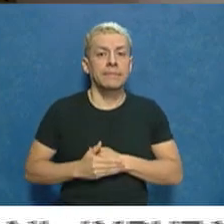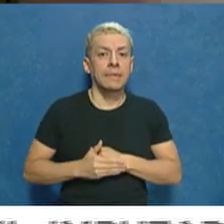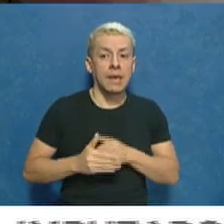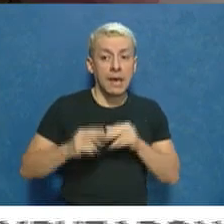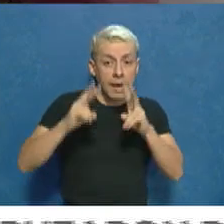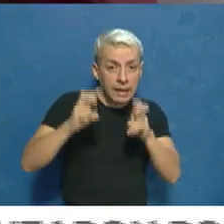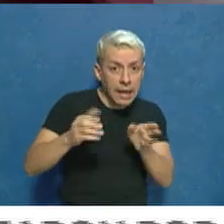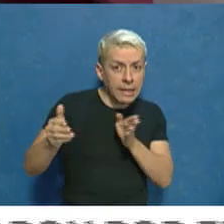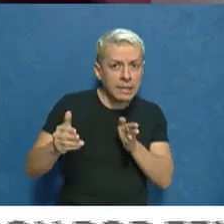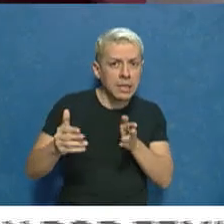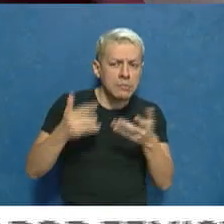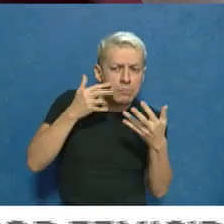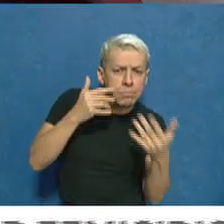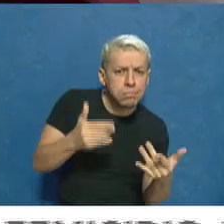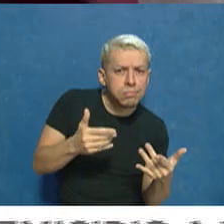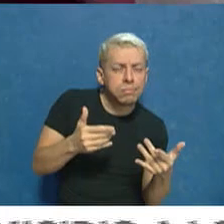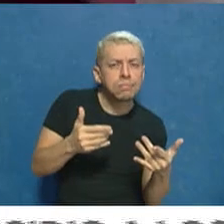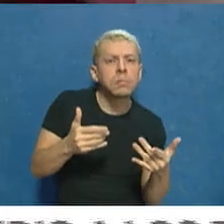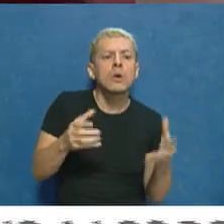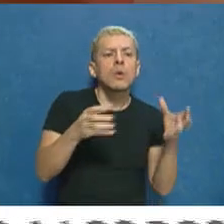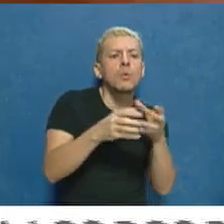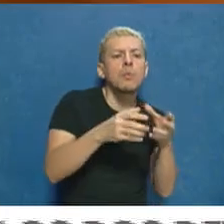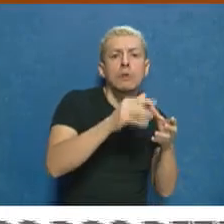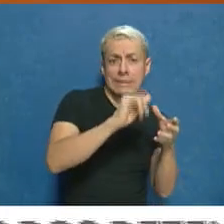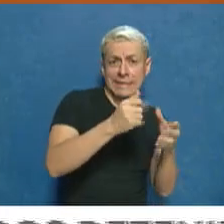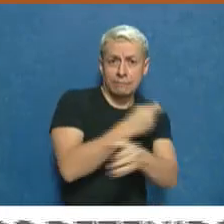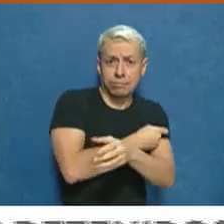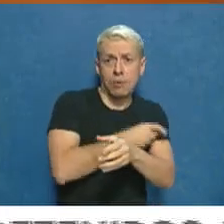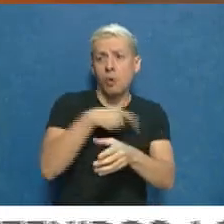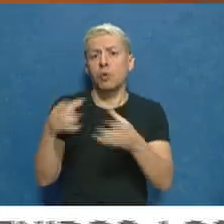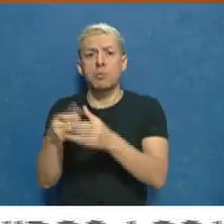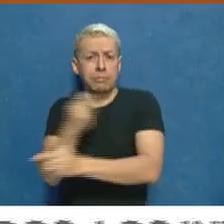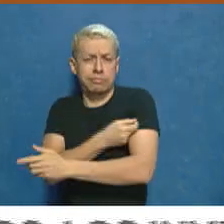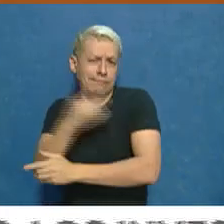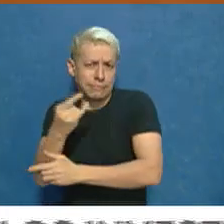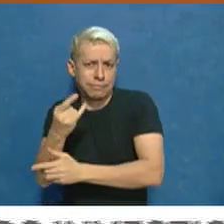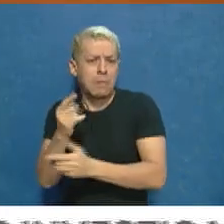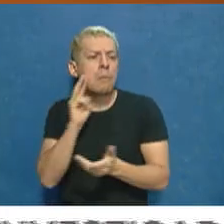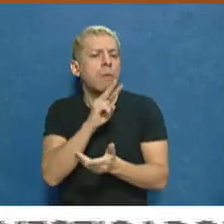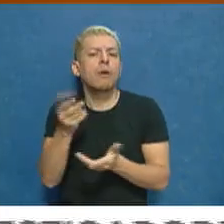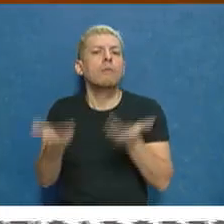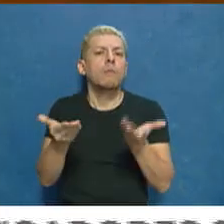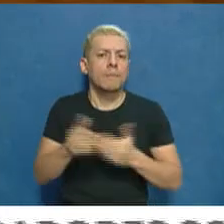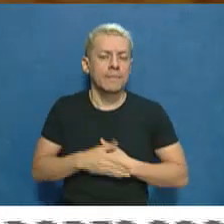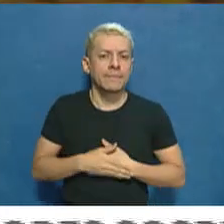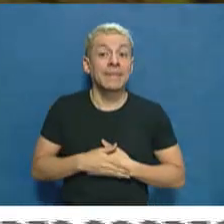es exploratorio, de doble ciego y controlado con placebo. Como es un ensayo clínico,